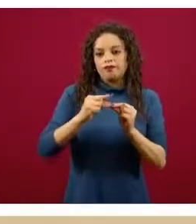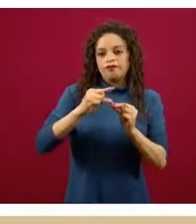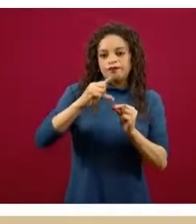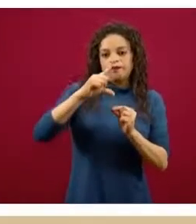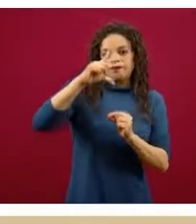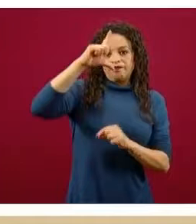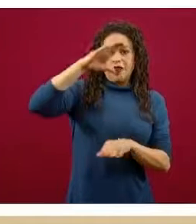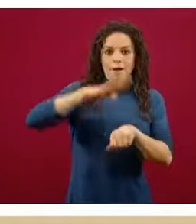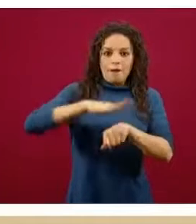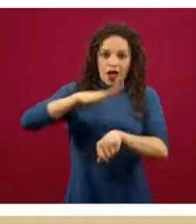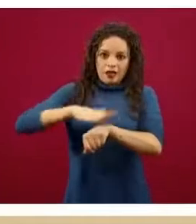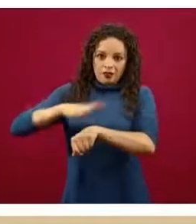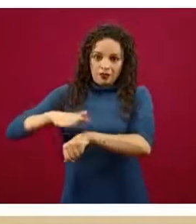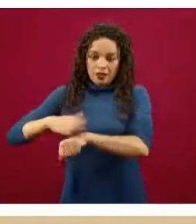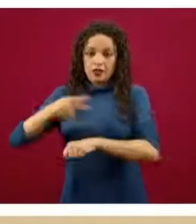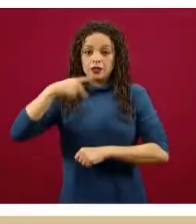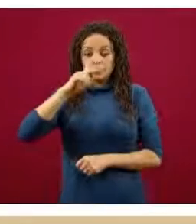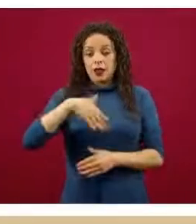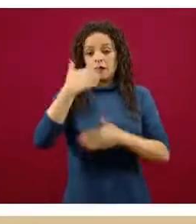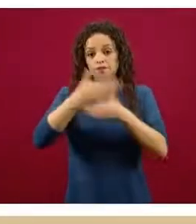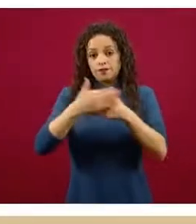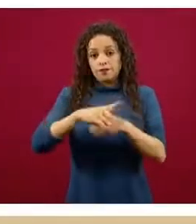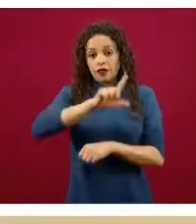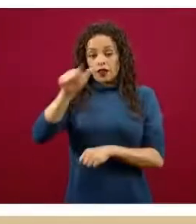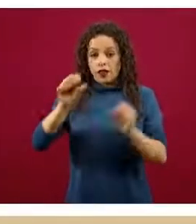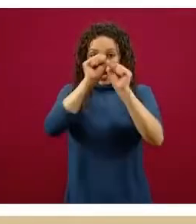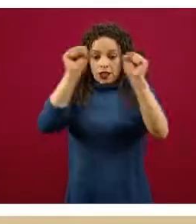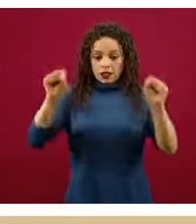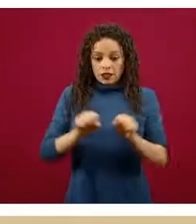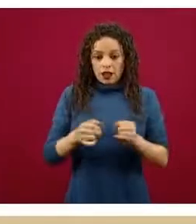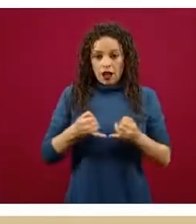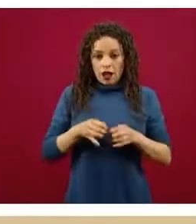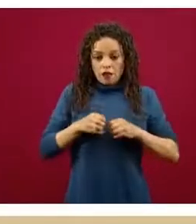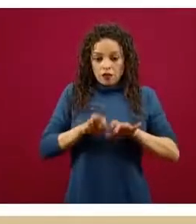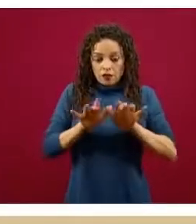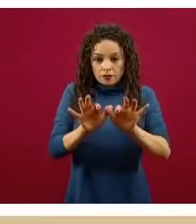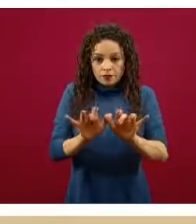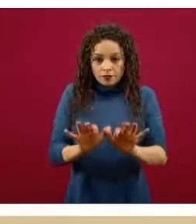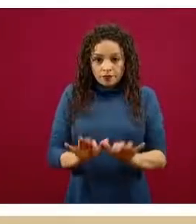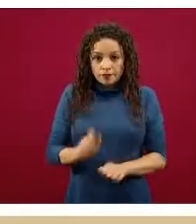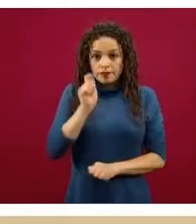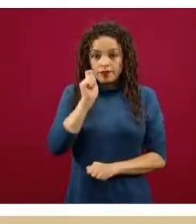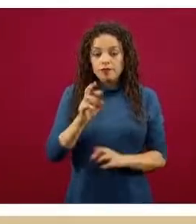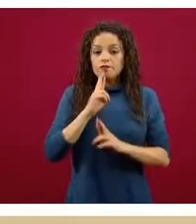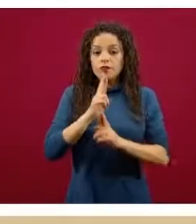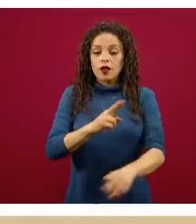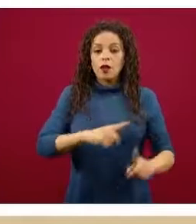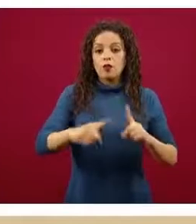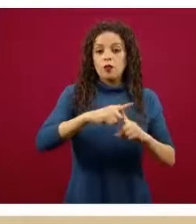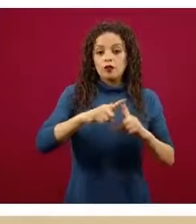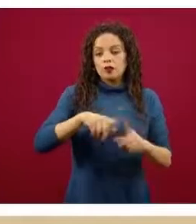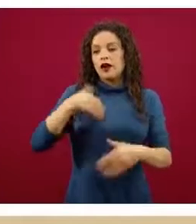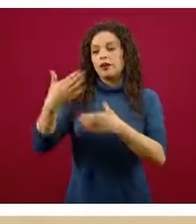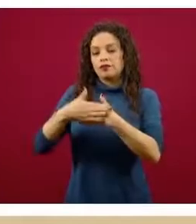casos. Estaremos recibiendo en el sistema de información los resultados positivos en